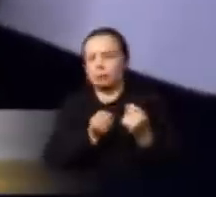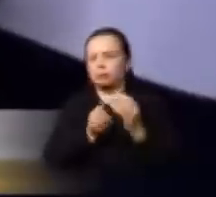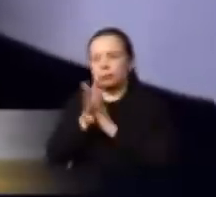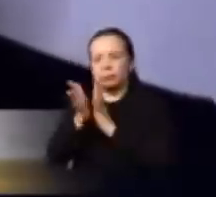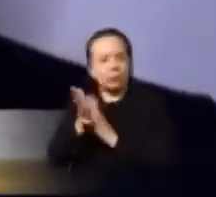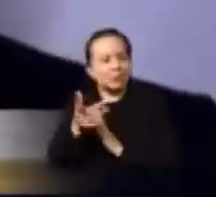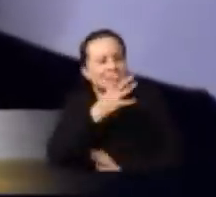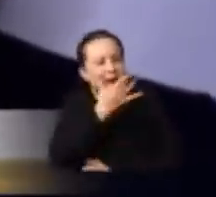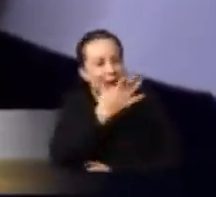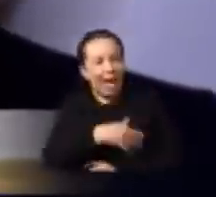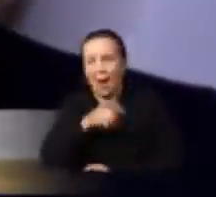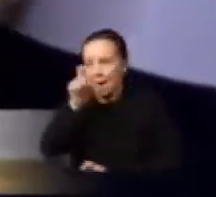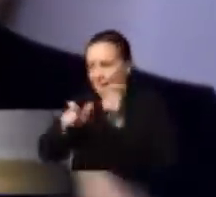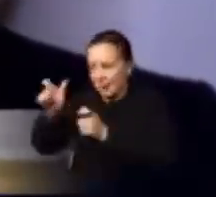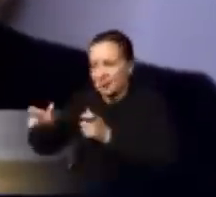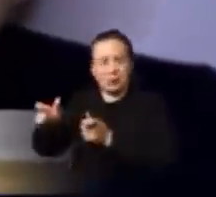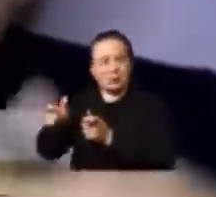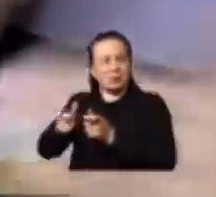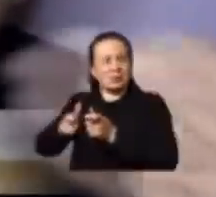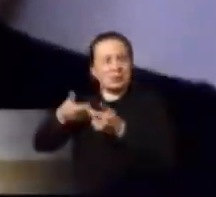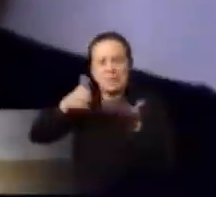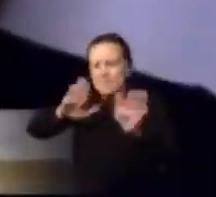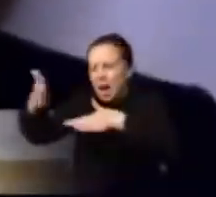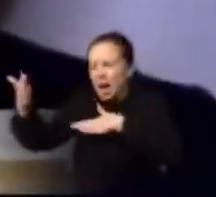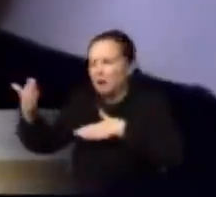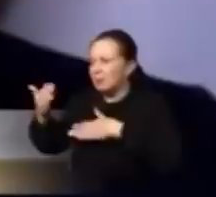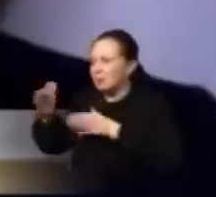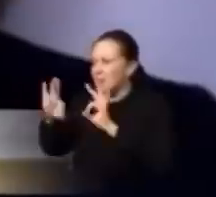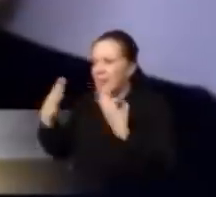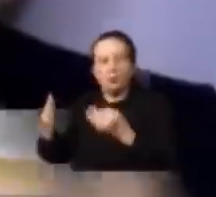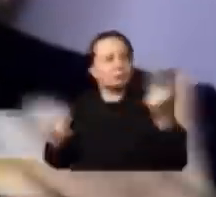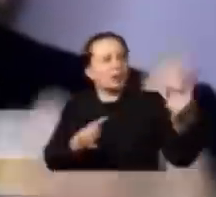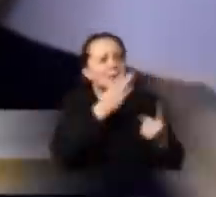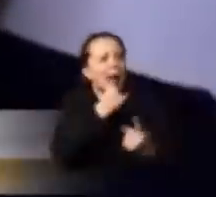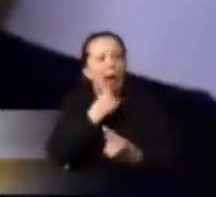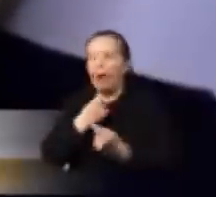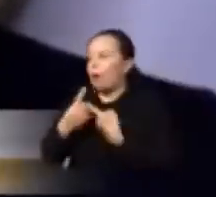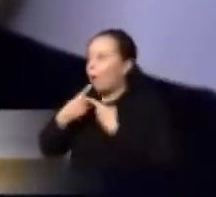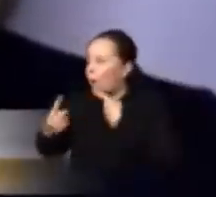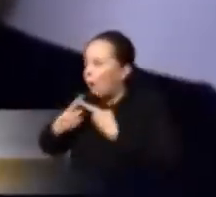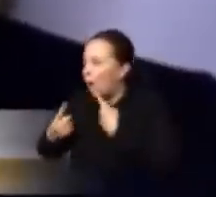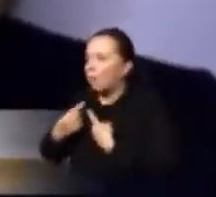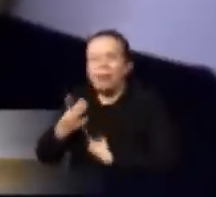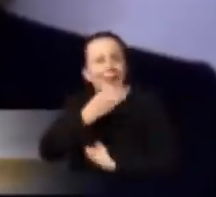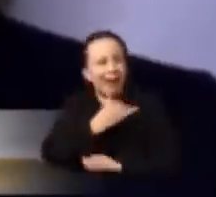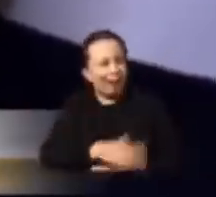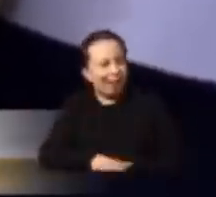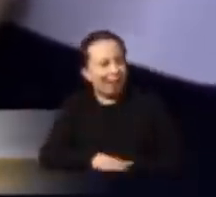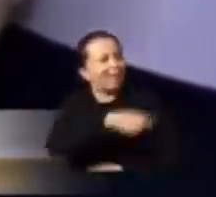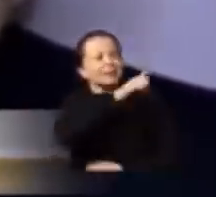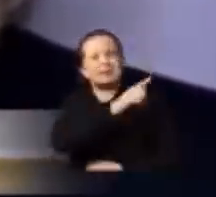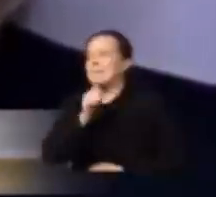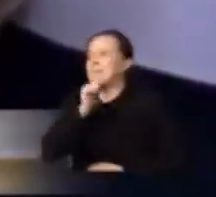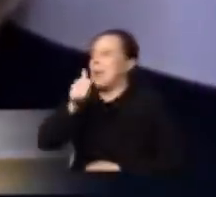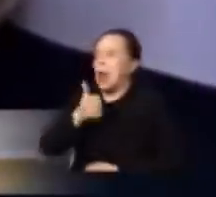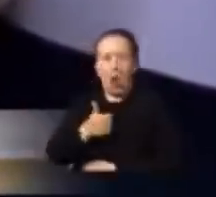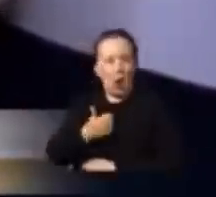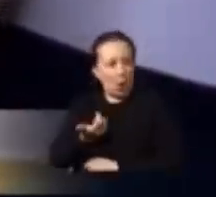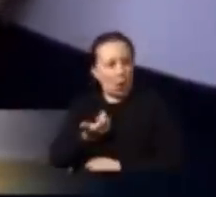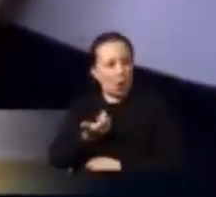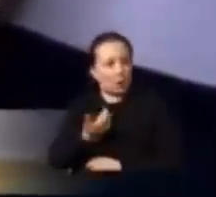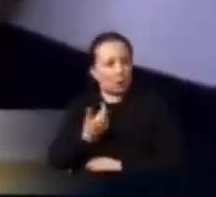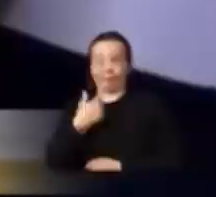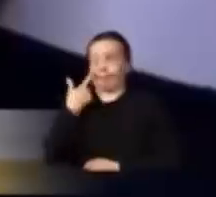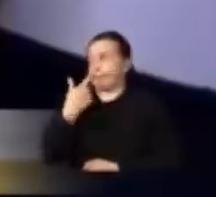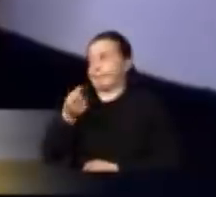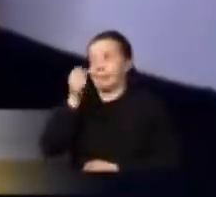las víctimas. Por el contrario, los ha revictimizado. Una cosa absolutamente inaceptable. Pero ¿qué nos puede